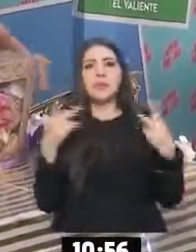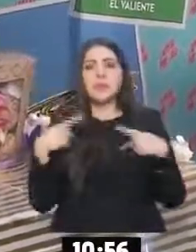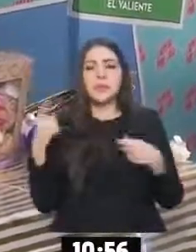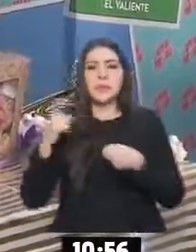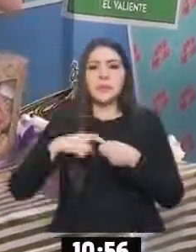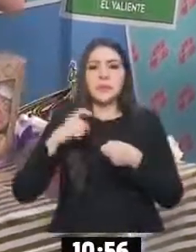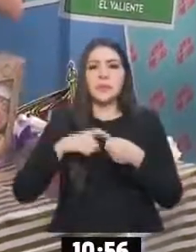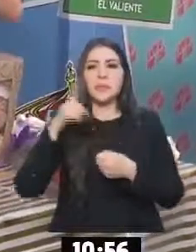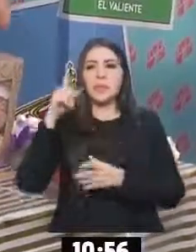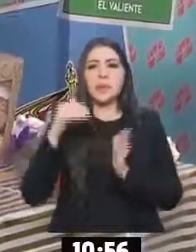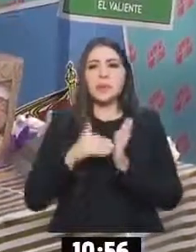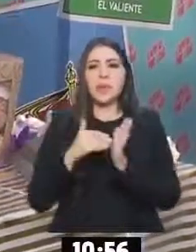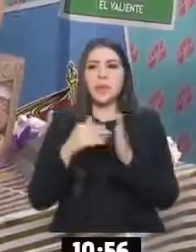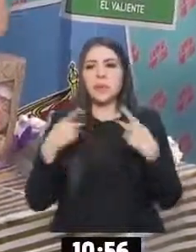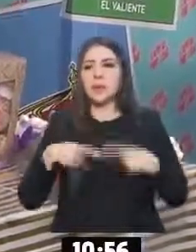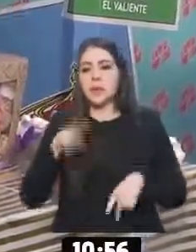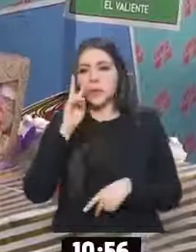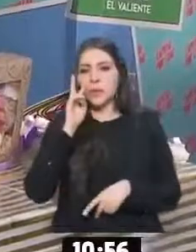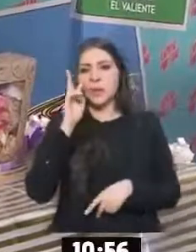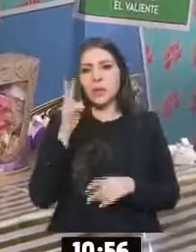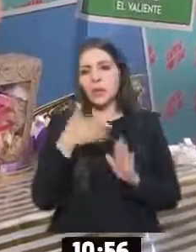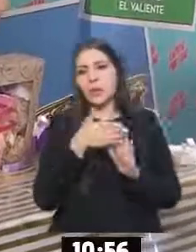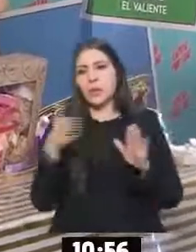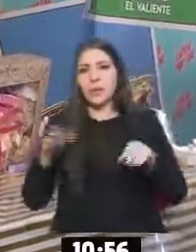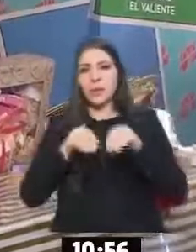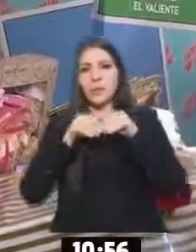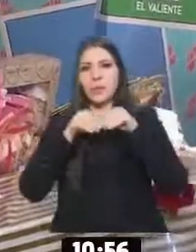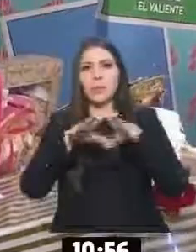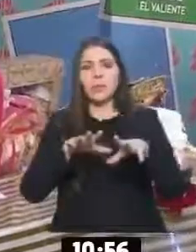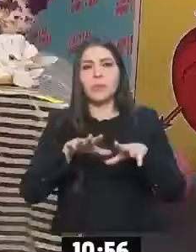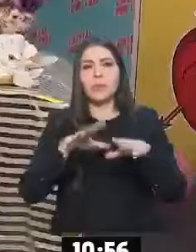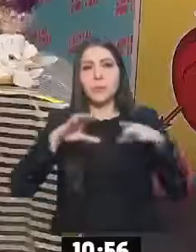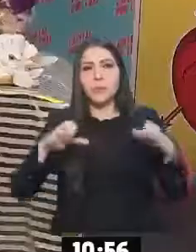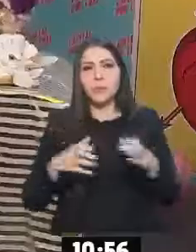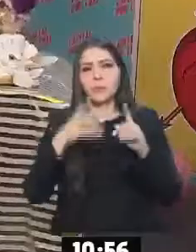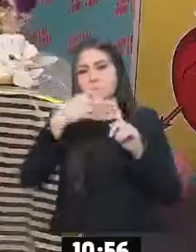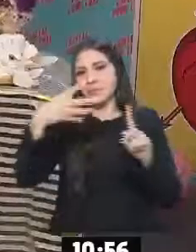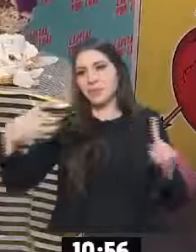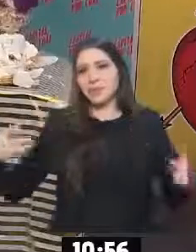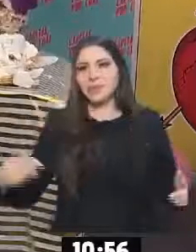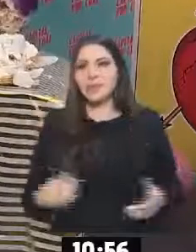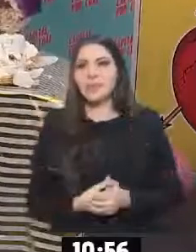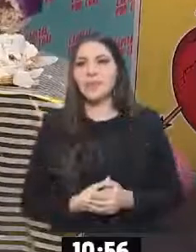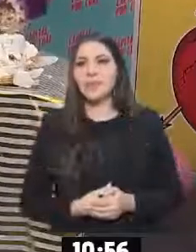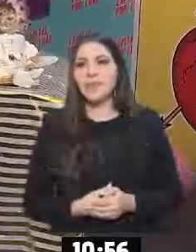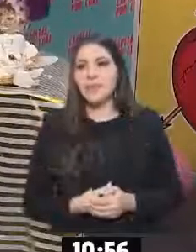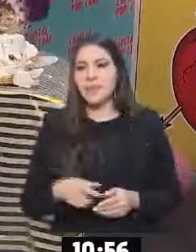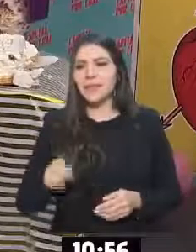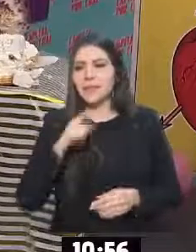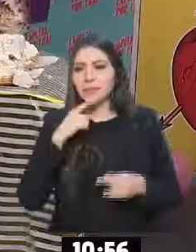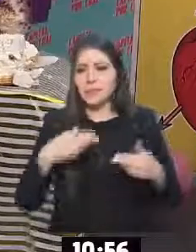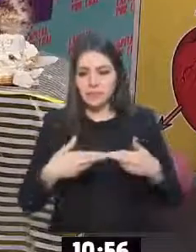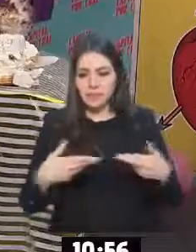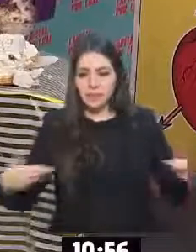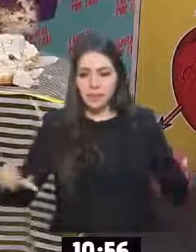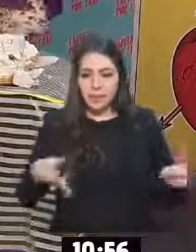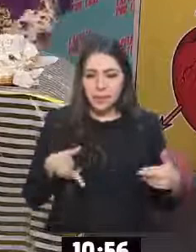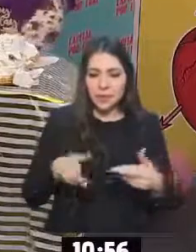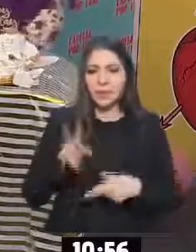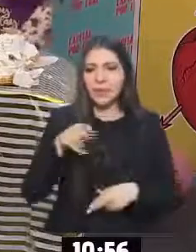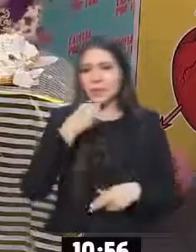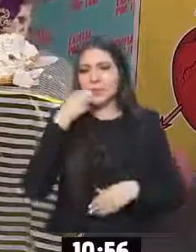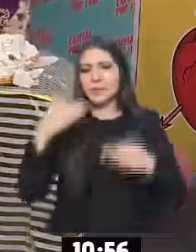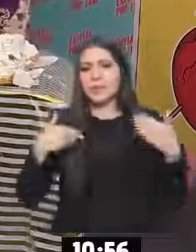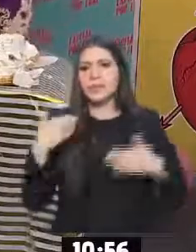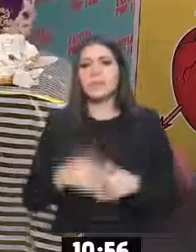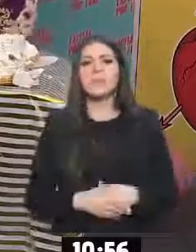suscriptores que van a estar presenciando este Pride virtual. Estamos muy emocionados. Hasta cortamos ahí el listón y va a ser una virtual. Cosa muy divertida. Yo te quiero agradecer